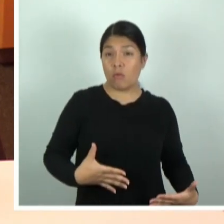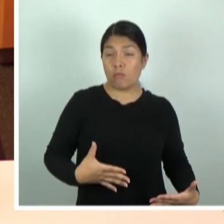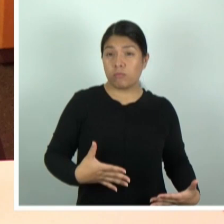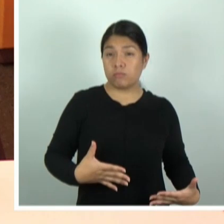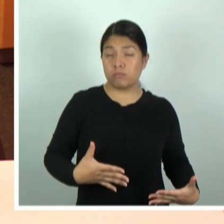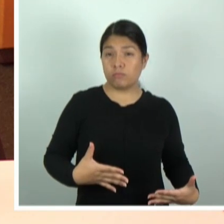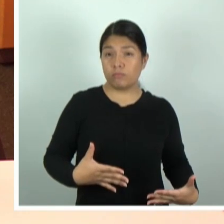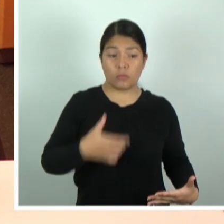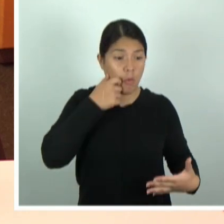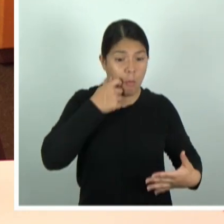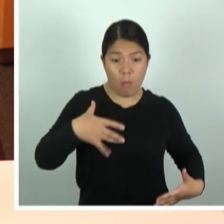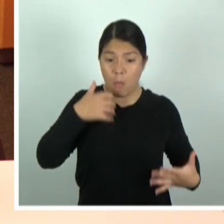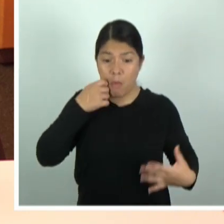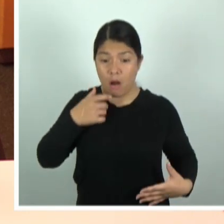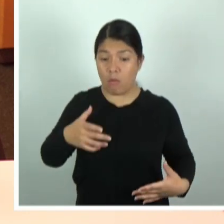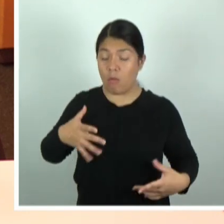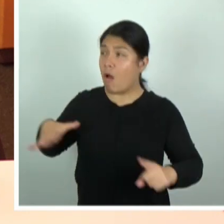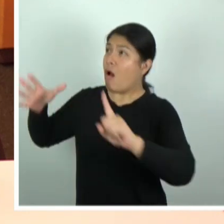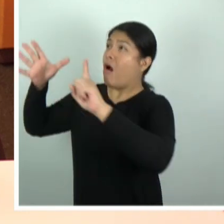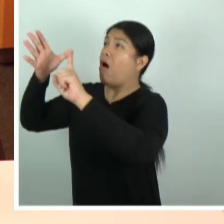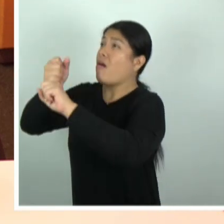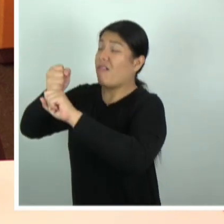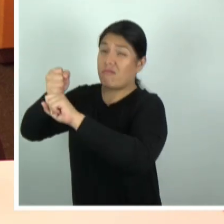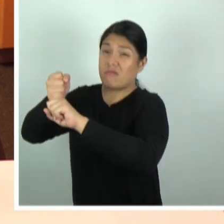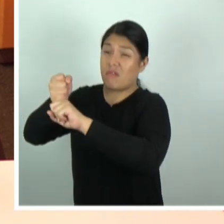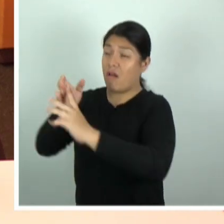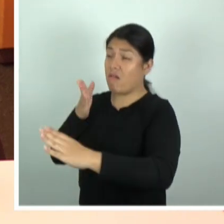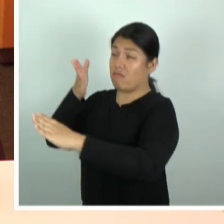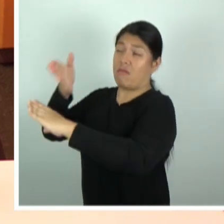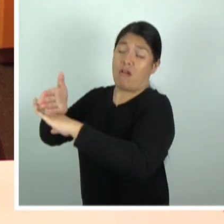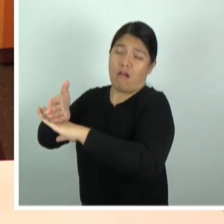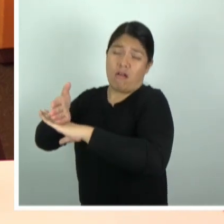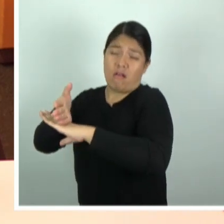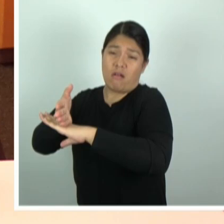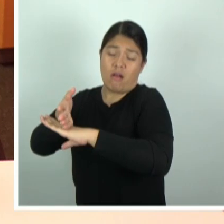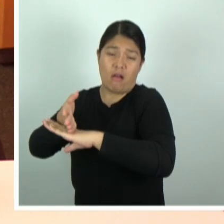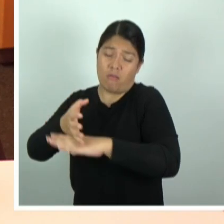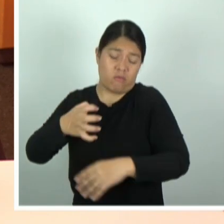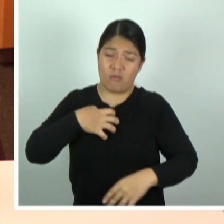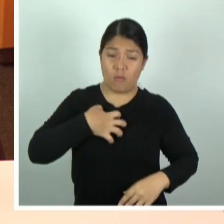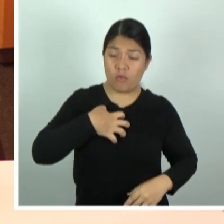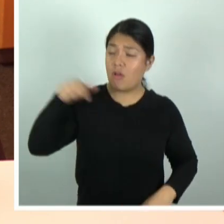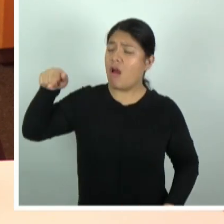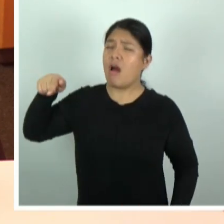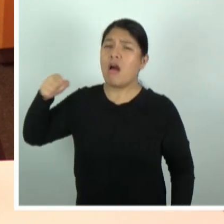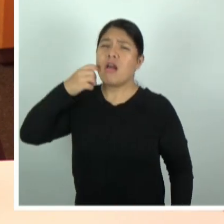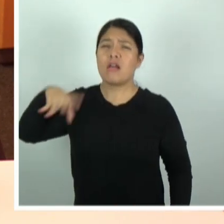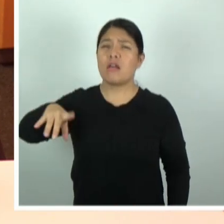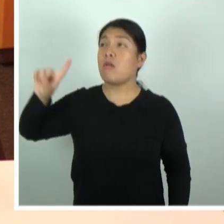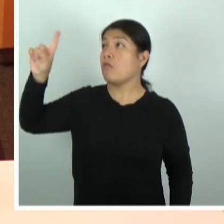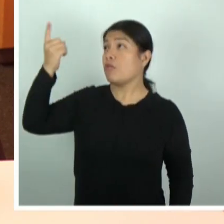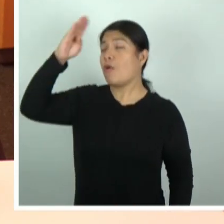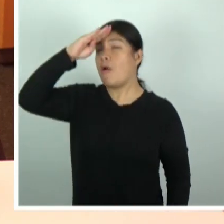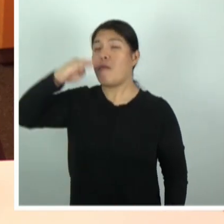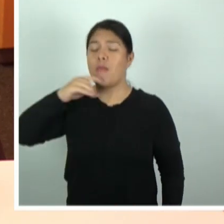podía alcanzar el otro lado donde estaba Dios el Padre, Dios el Hijo